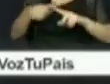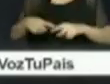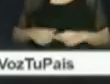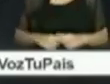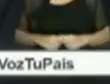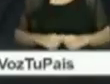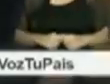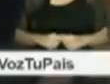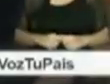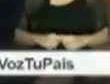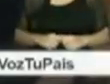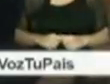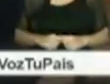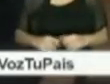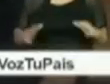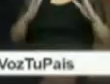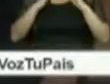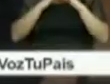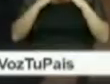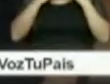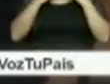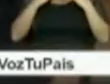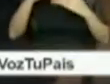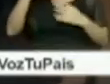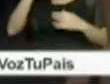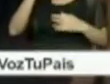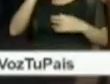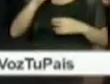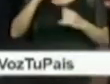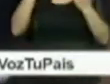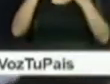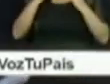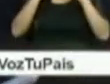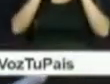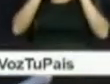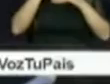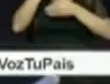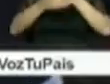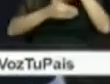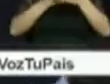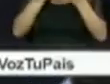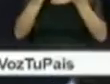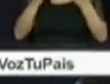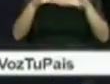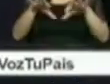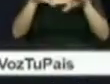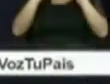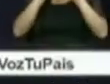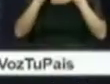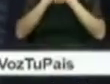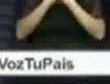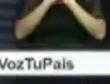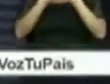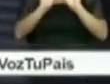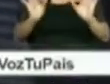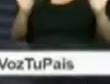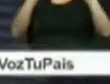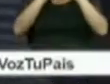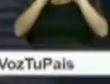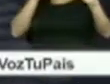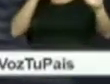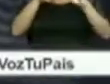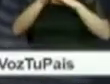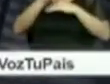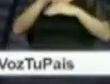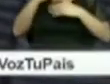mundo. Muchísimas gracias, Patricio. Todos estamos a la expectativa de este gran evento. Primero, la inauguración del Teatro